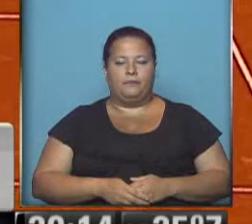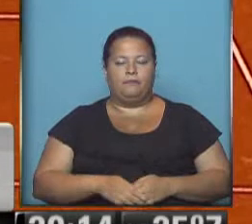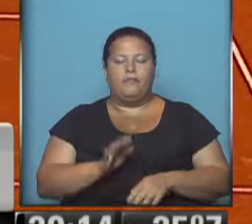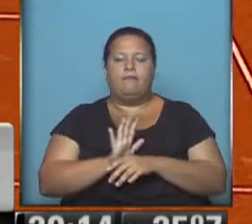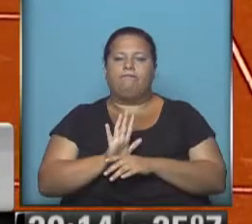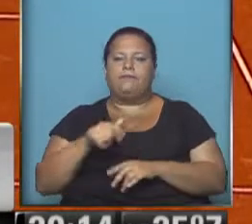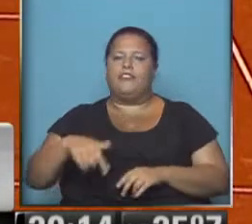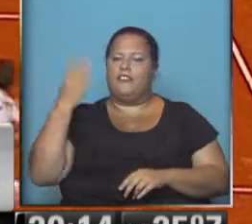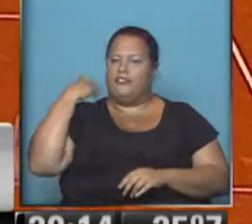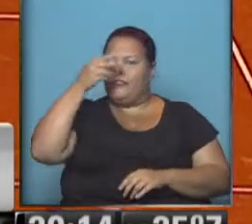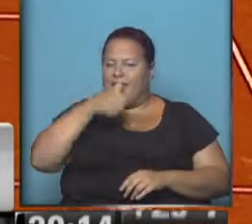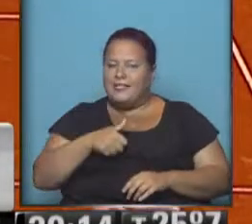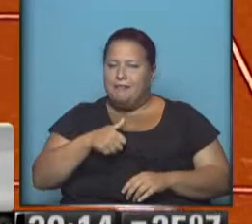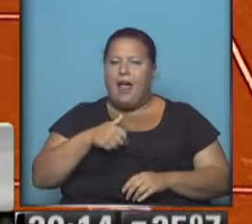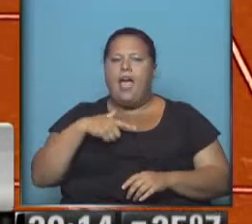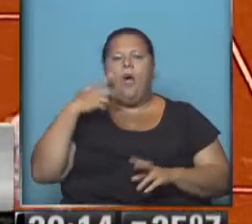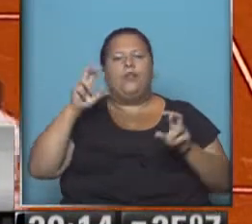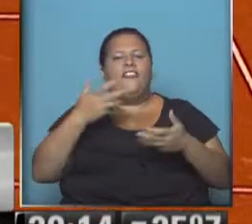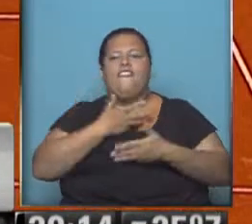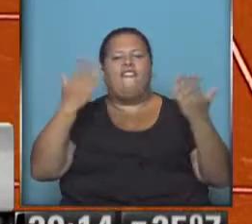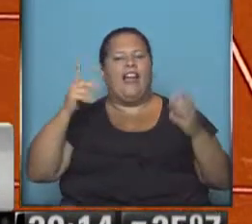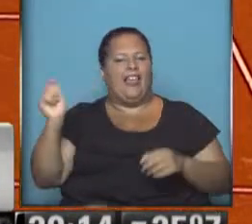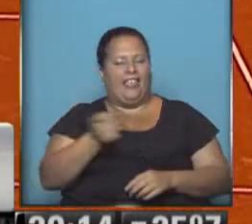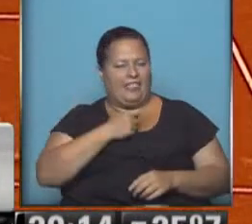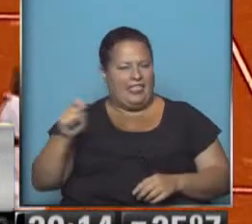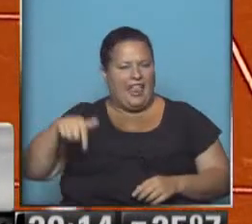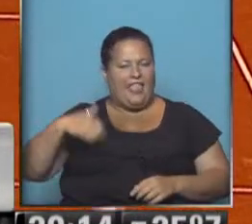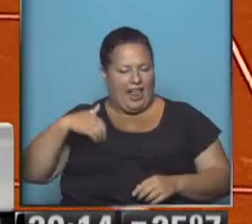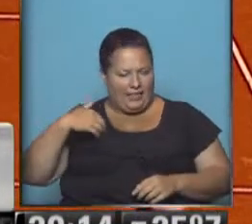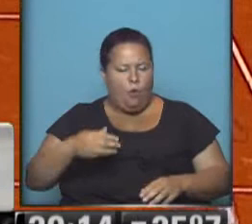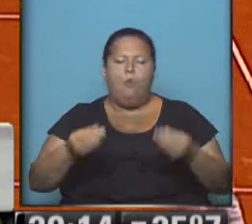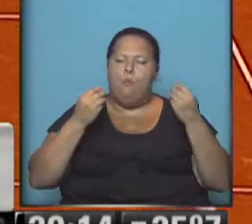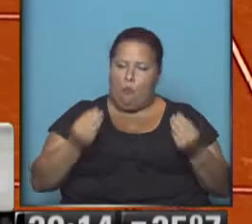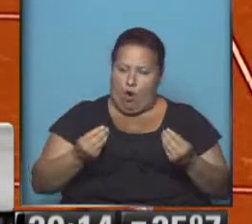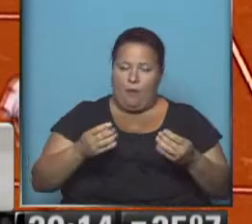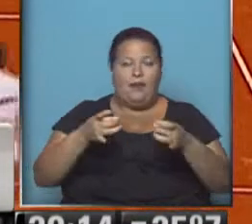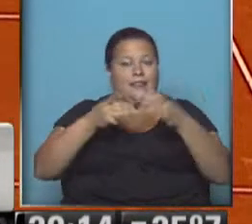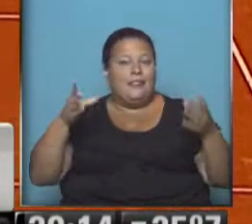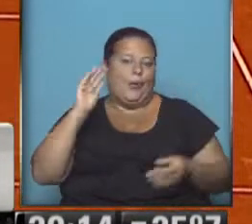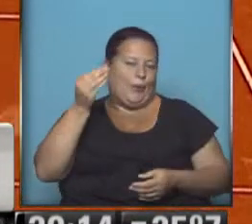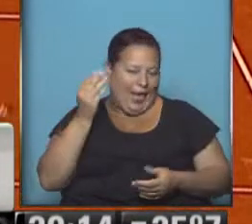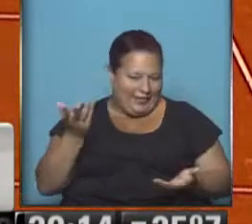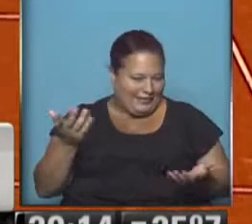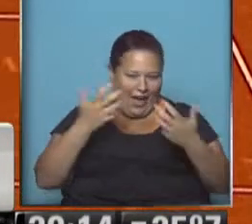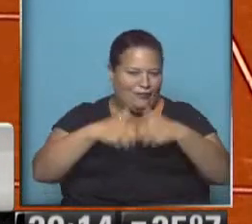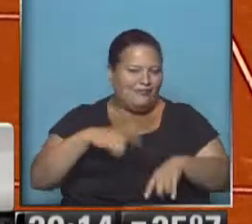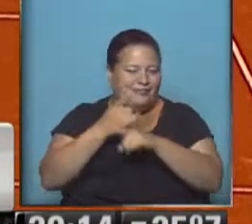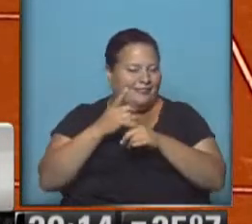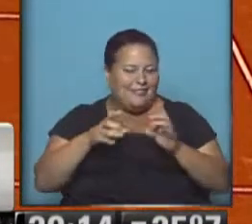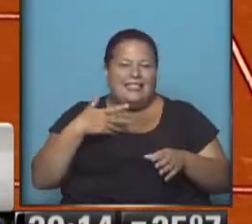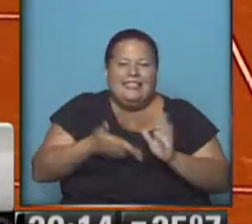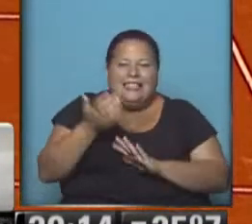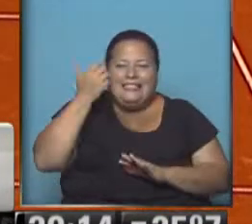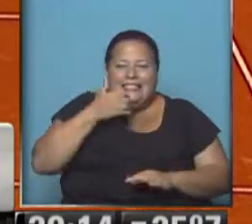representó este fin de semana una de las páginas más felices del tenis nacional. ¿Y por qué? Porque el rival era Brasil. Y porque estuvimos tan cerca